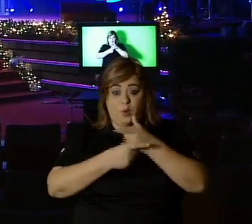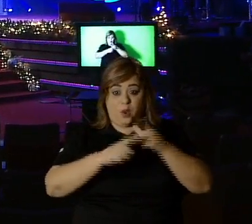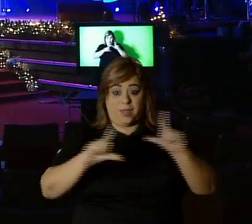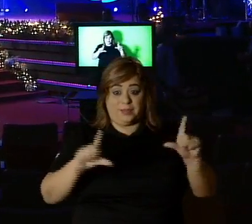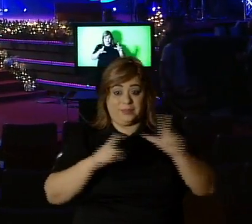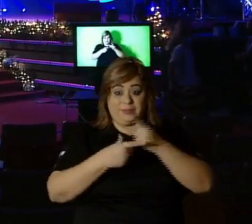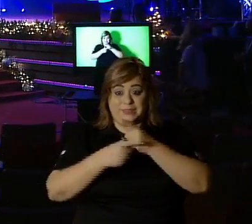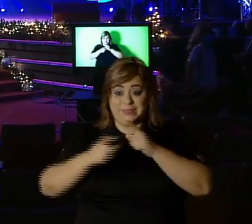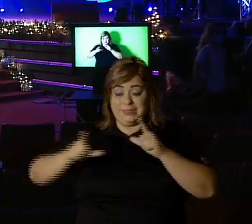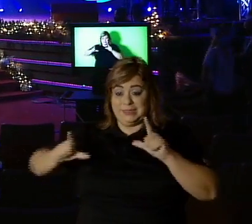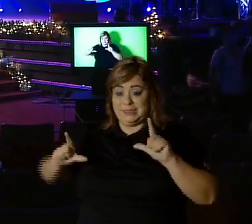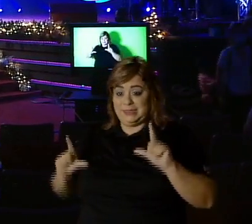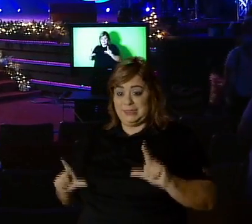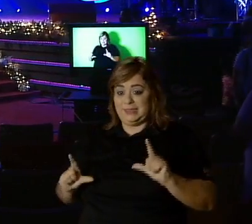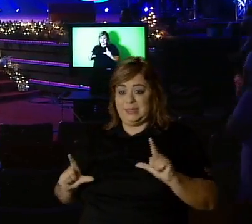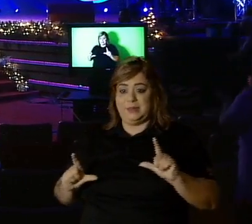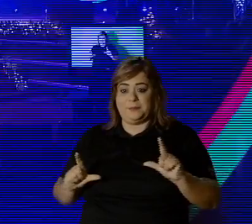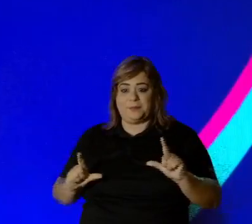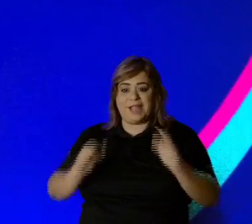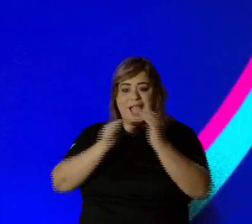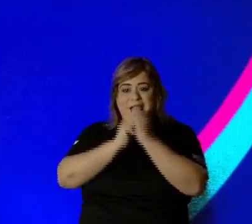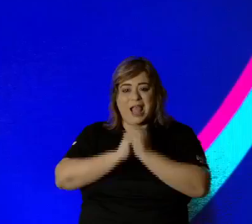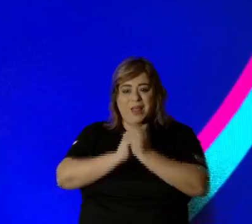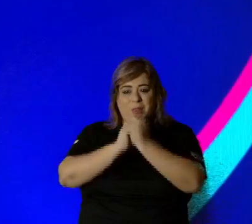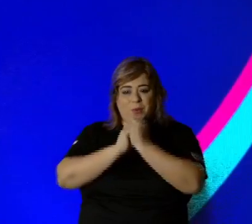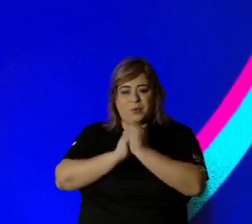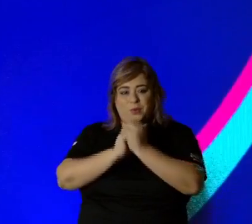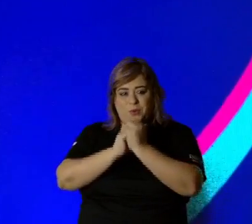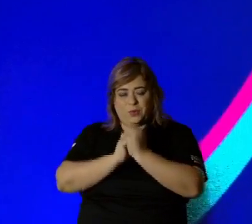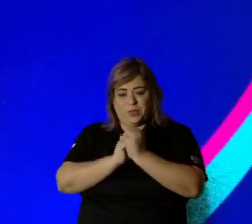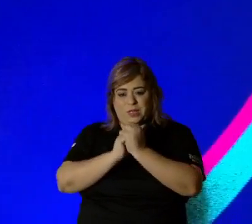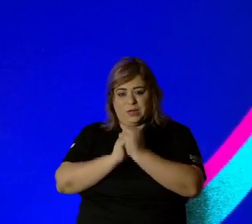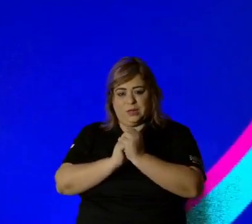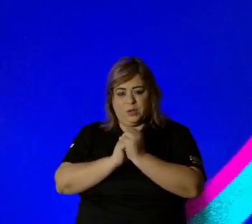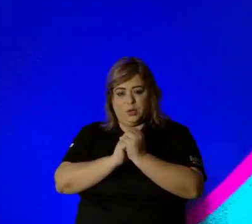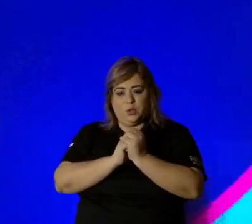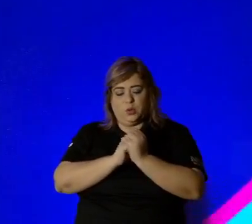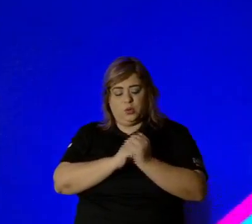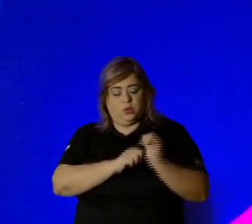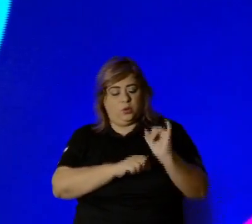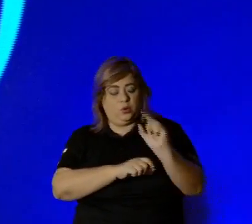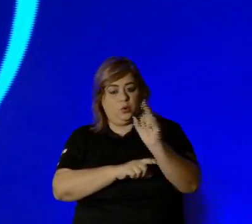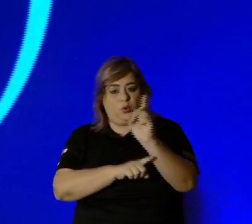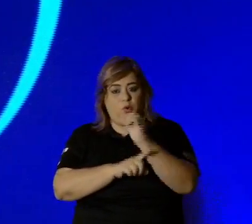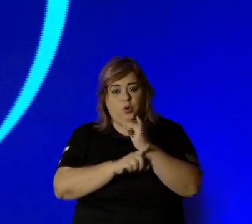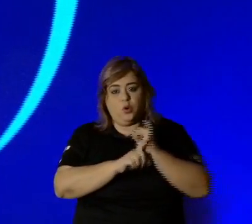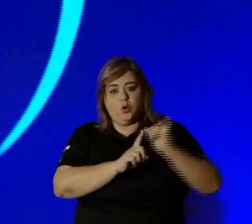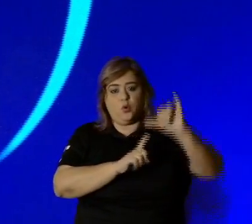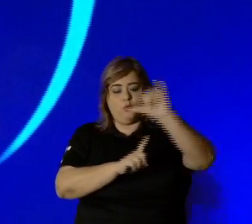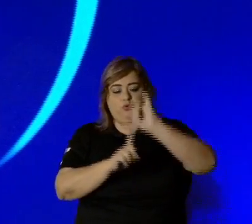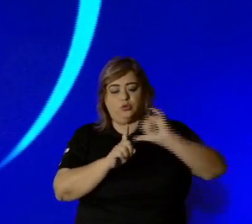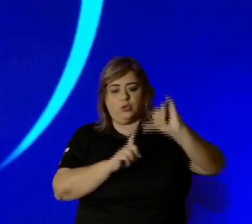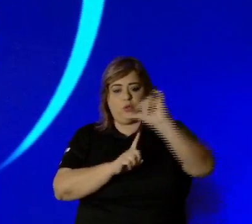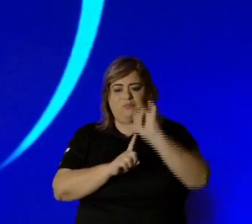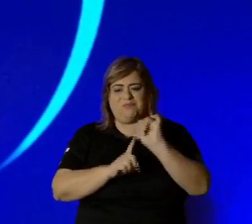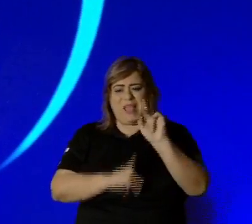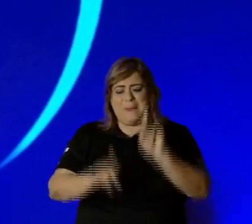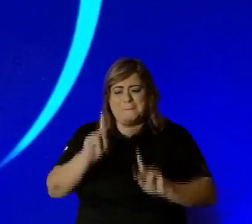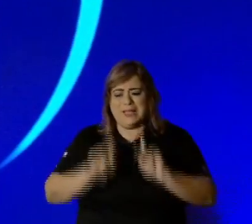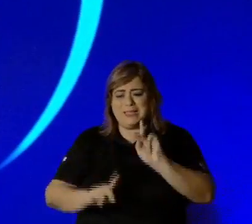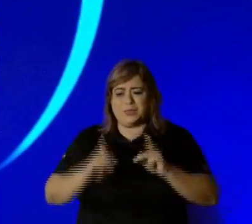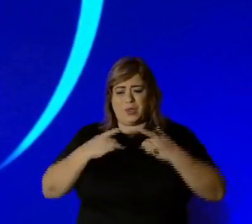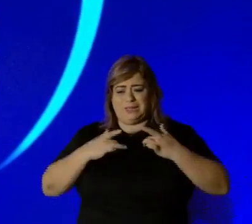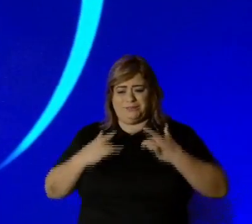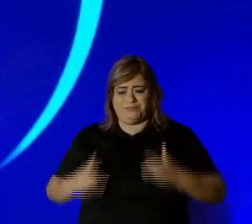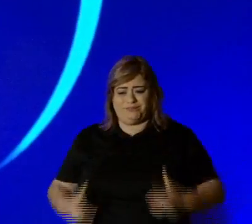hermano. Ay, adórale un momento, esta es una unción poderosa. ¿Sabe? Hay gente aquí que vino decaída y se levanta. Gente que